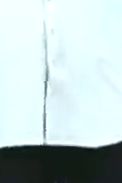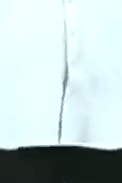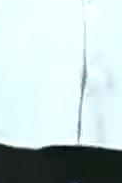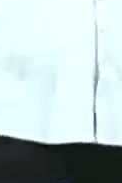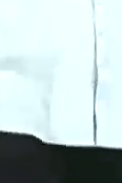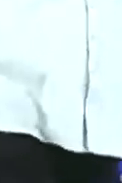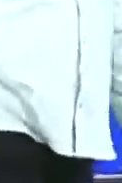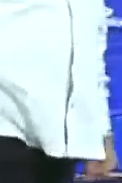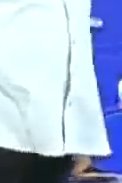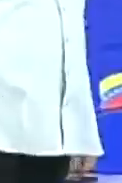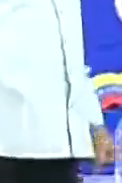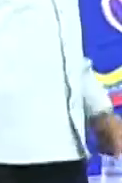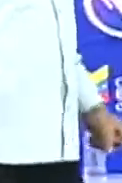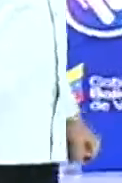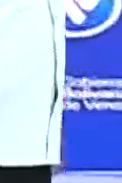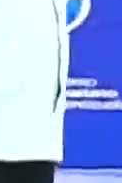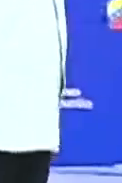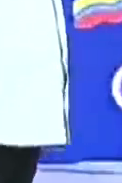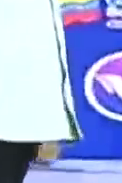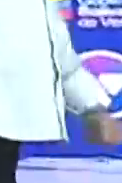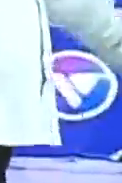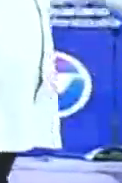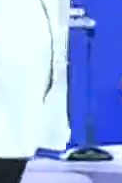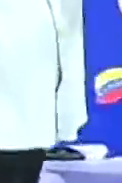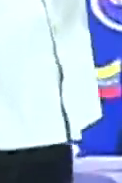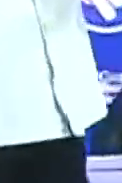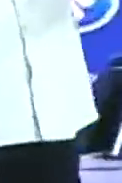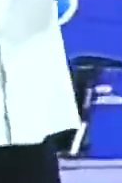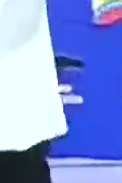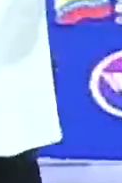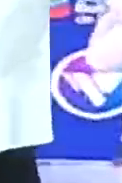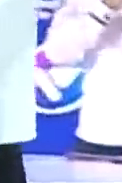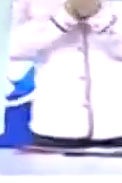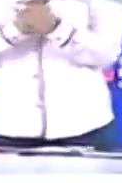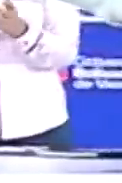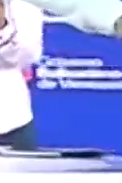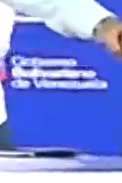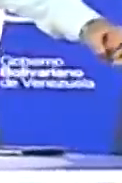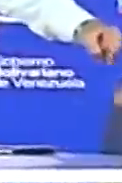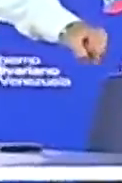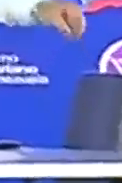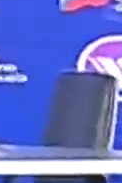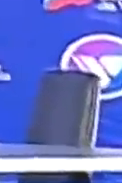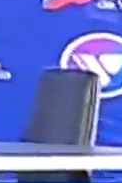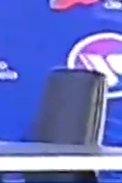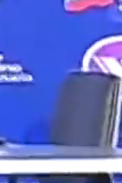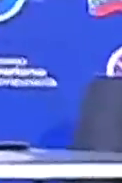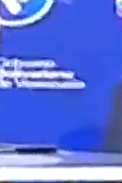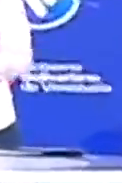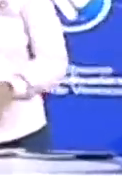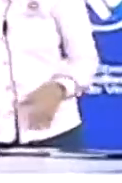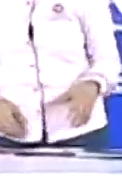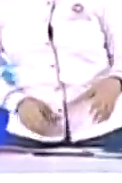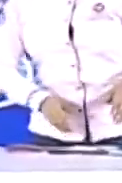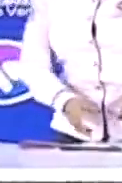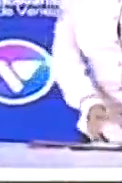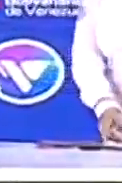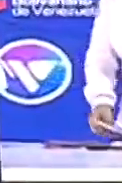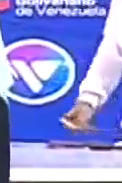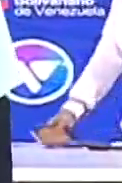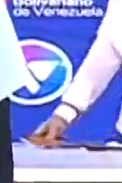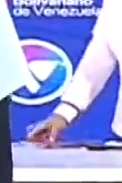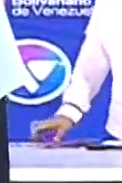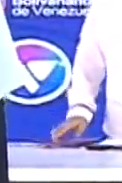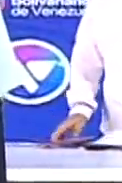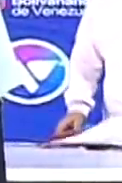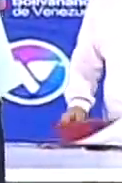se ha referido a que se aboga por la paz en el diálogo en el conflicto Rusia-Ucrania, y ha dicho además que nosotros